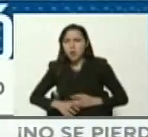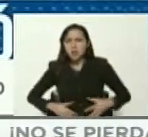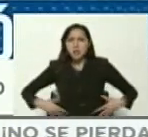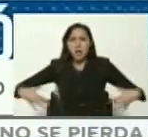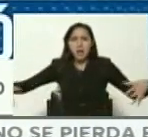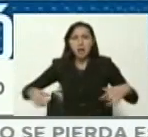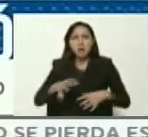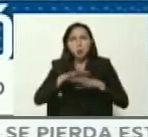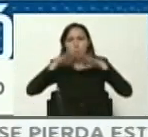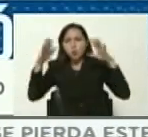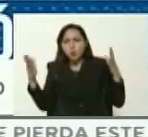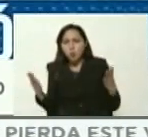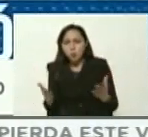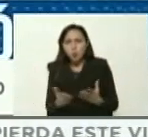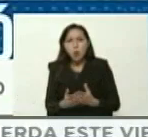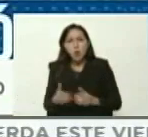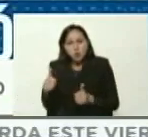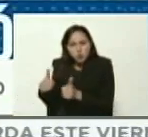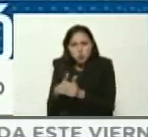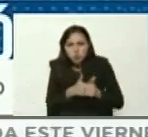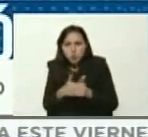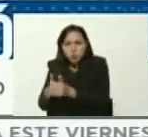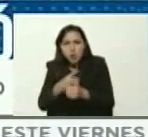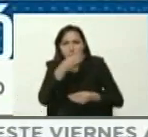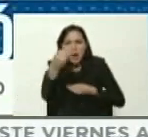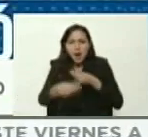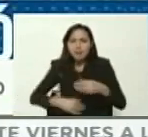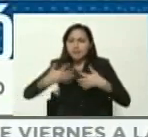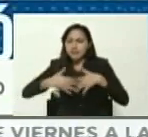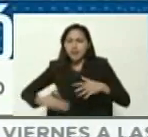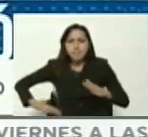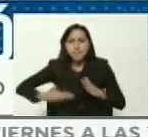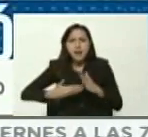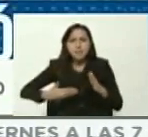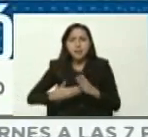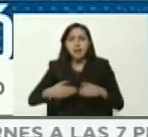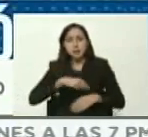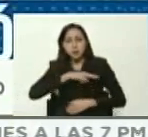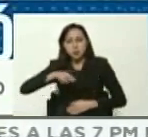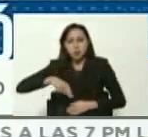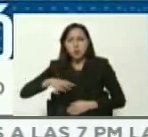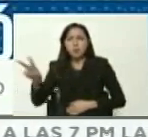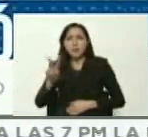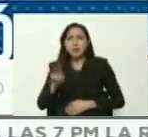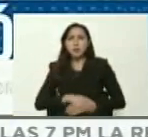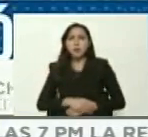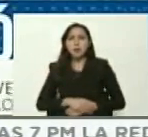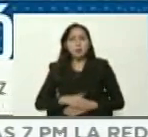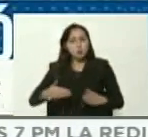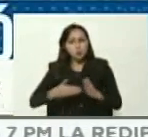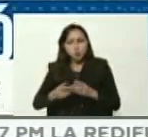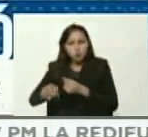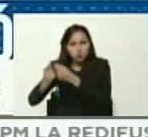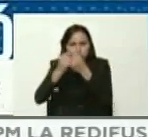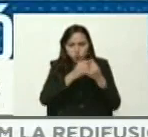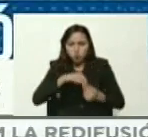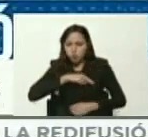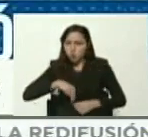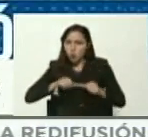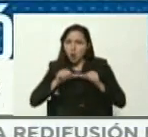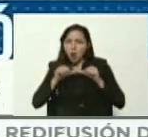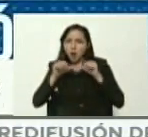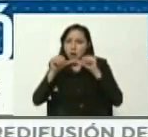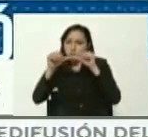mundo, ante la persecución contra nuestras empresas y nuestra economía. Así nos ha tocado y vamos